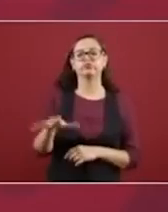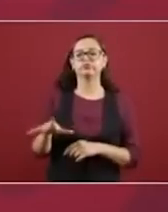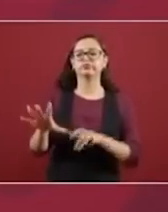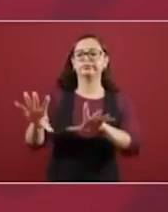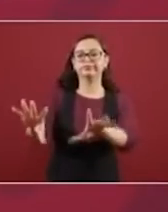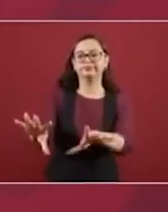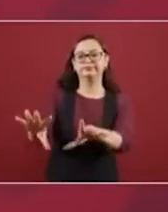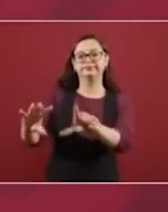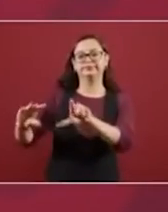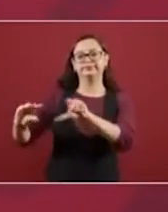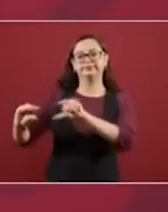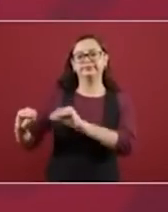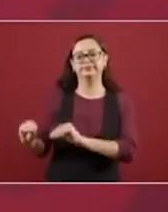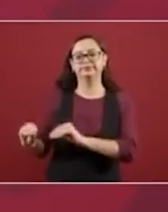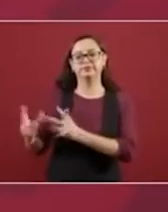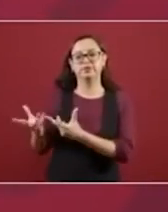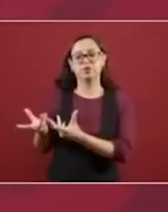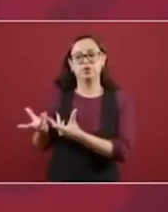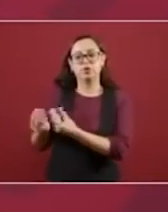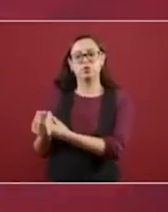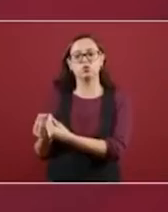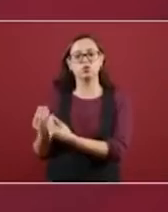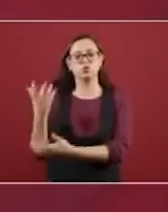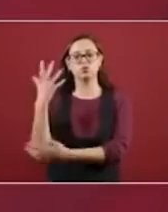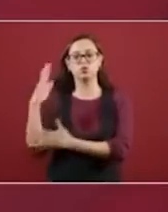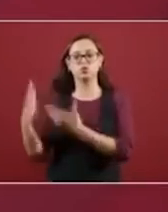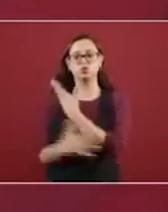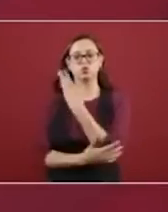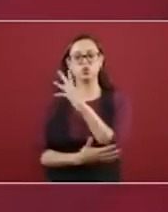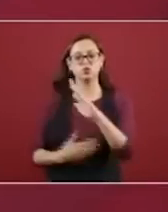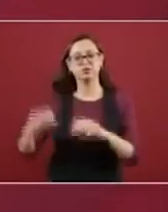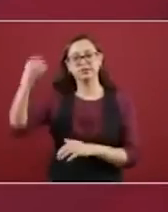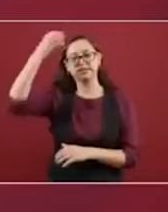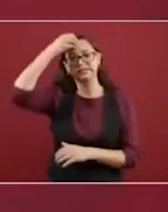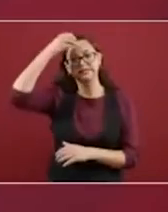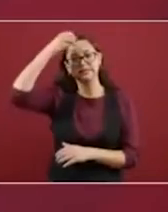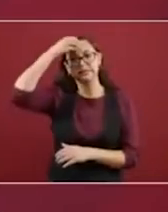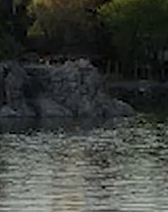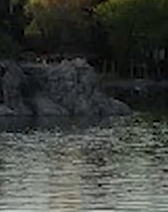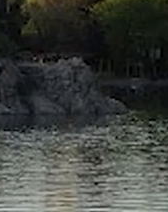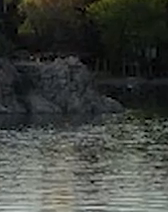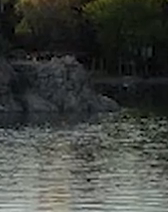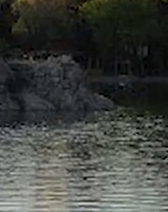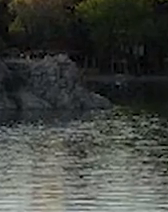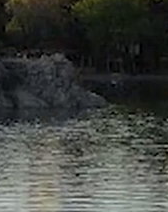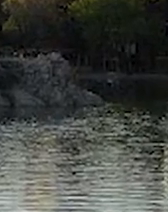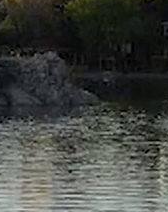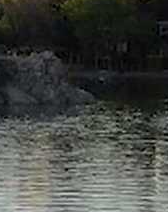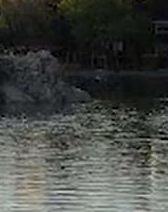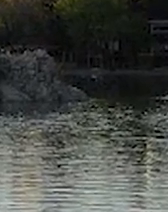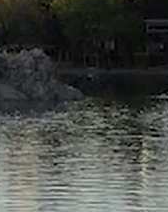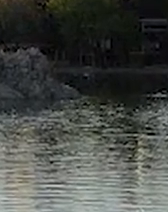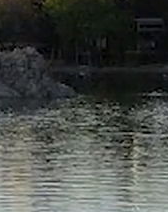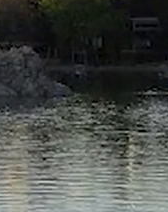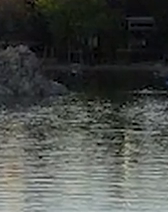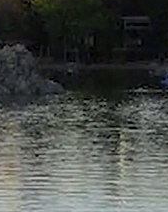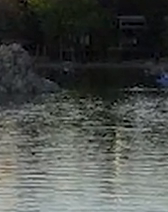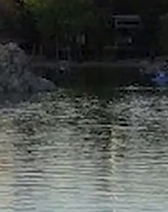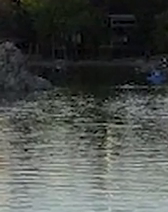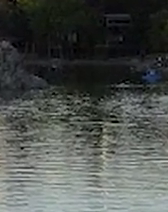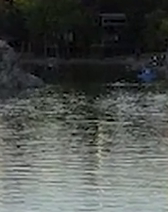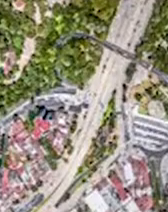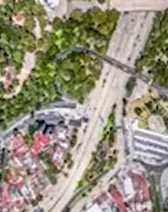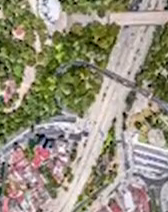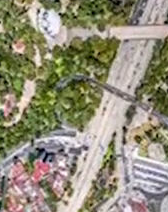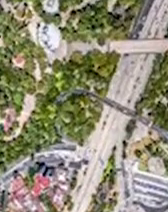Durante la conferencia mañanera, el 3 de abril, Andrés Manuel López Obrador, presidente de México, dio a conocer el proyecto cultural Chapultepec, que